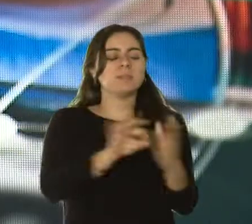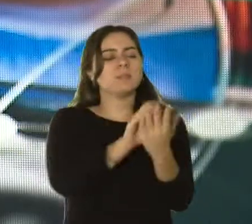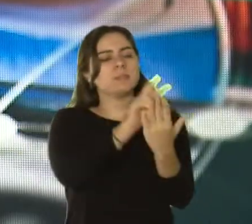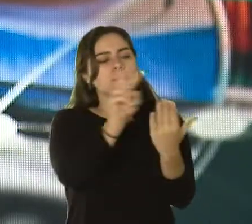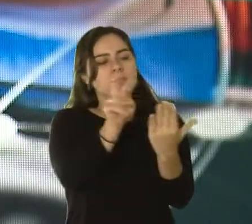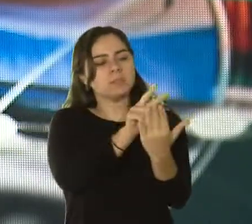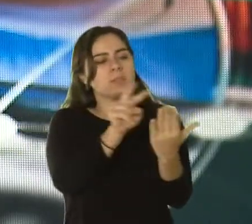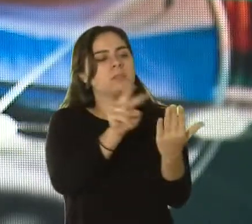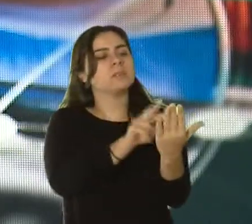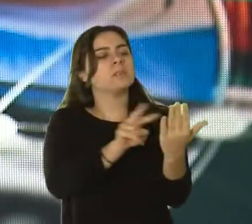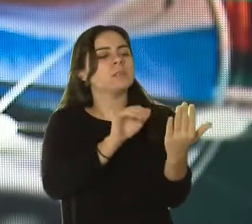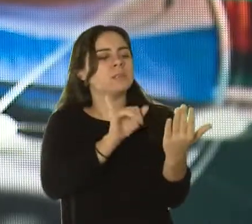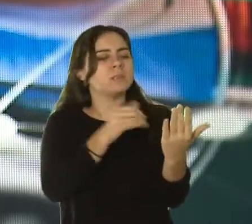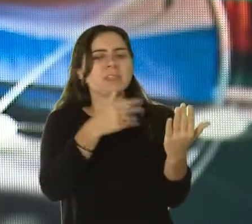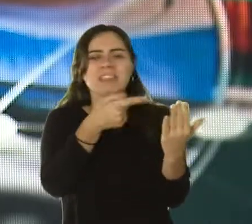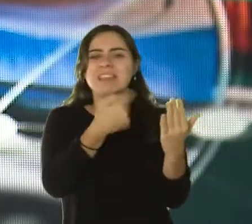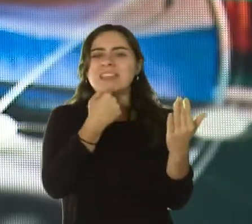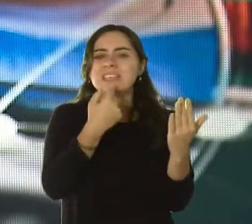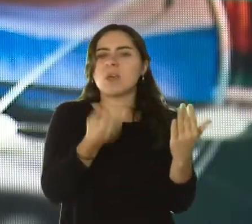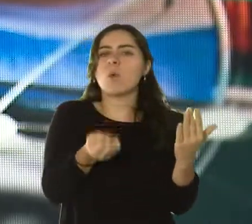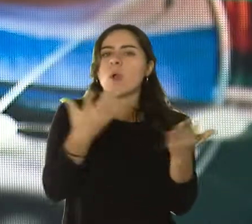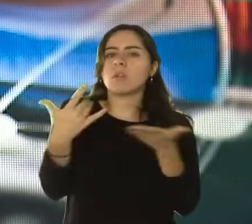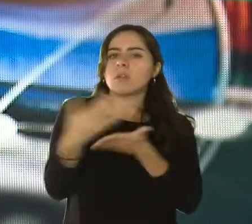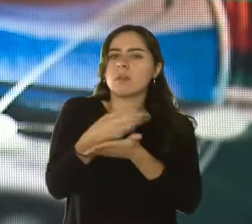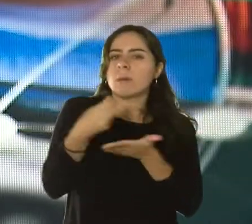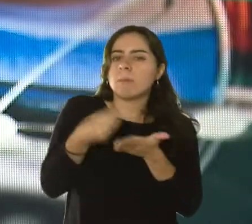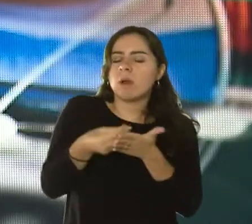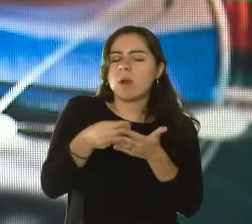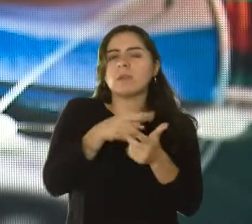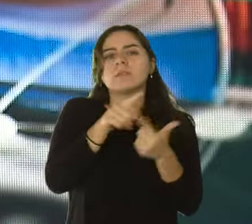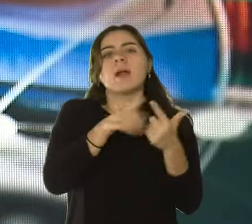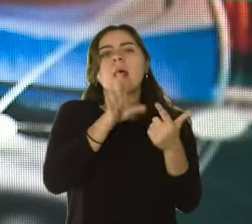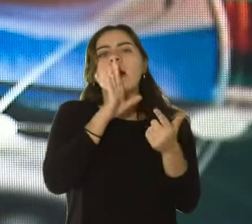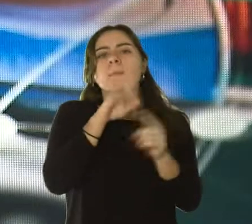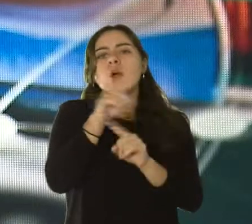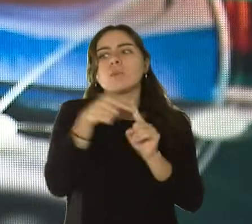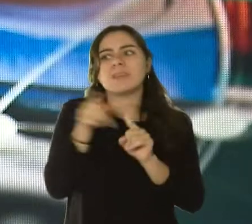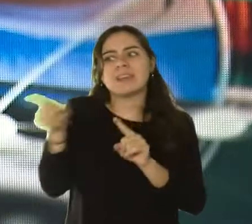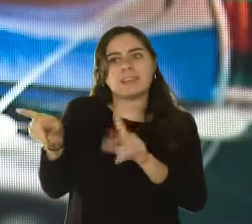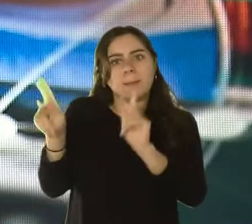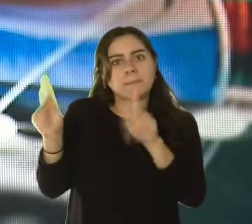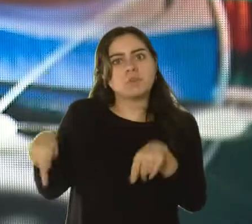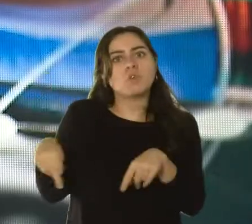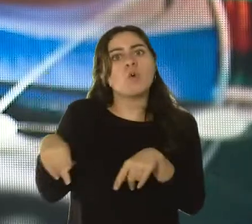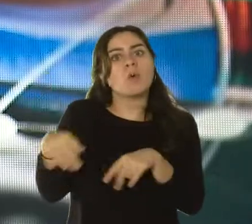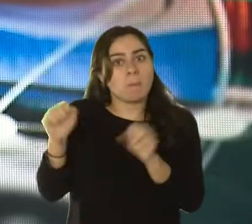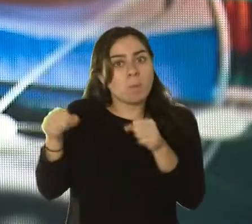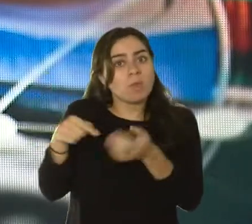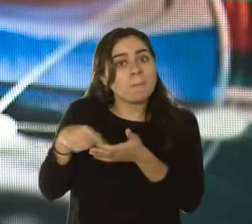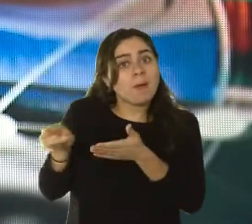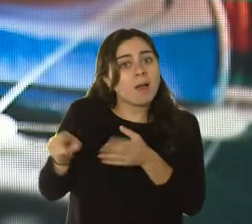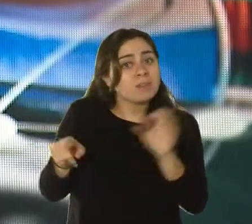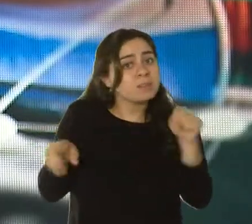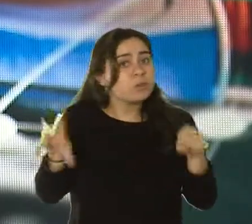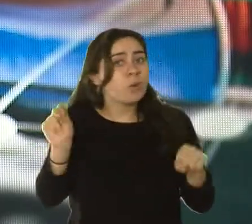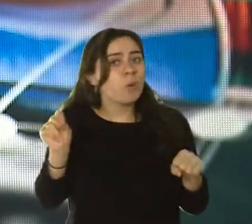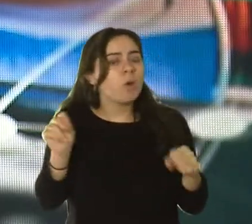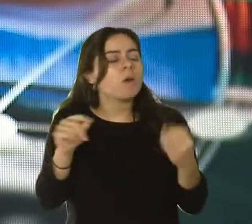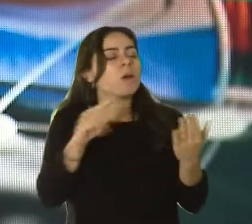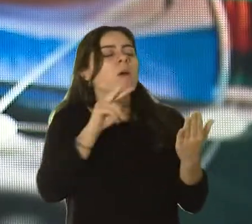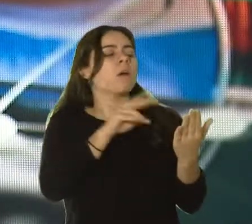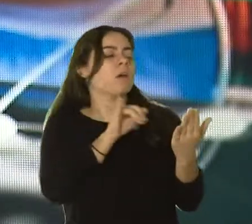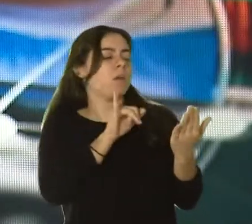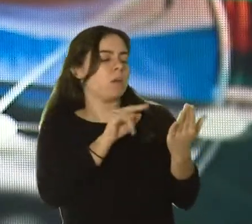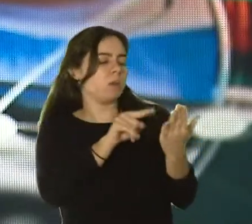ingresos, tiene una partida que habla sobre la capacidad económica de esta persona de poder pagar o no. Y tiene